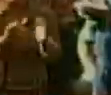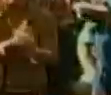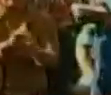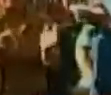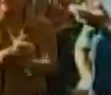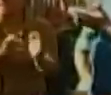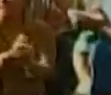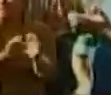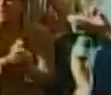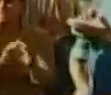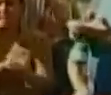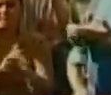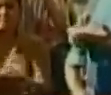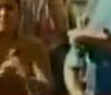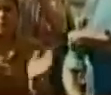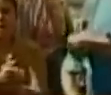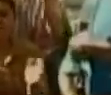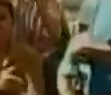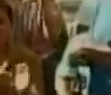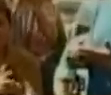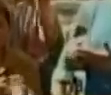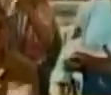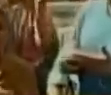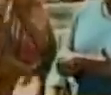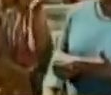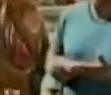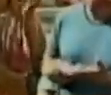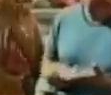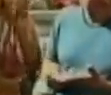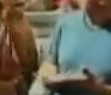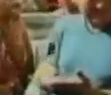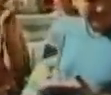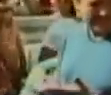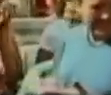¿Saben lo difícil? Lo que estamos haciendo. Y,